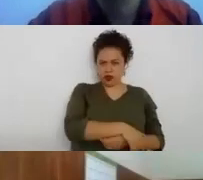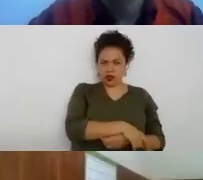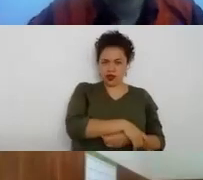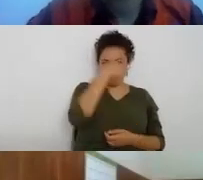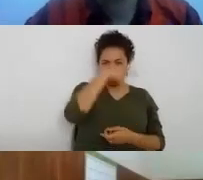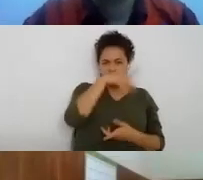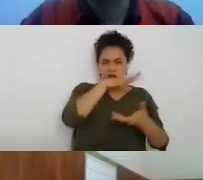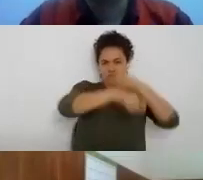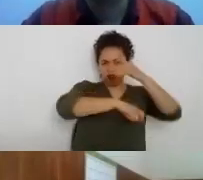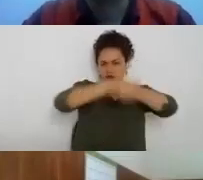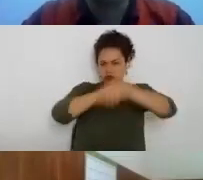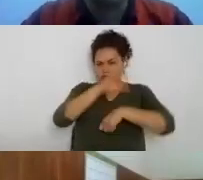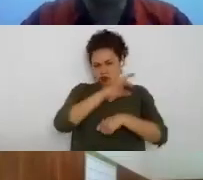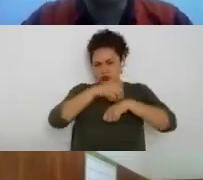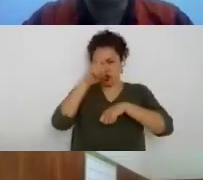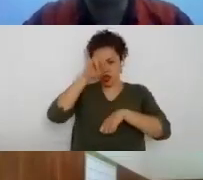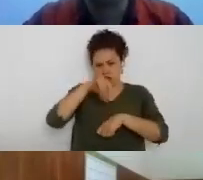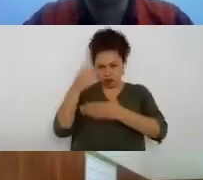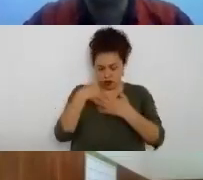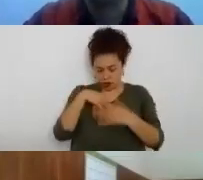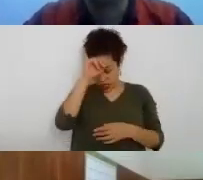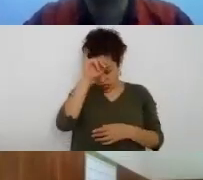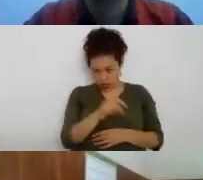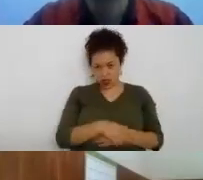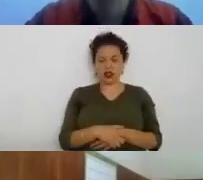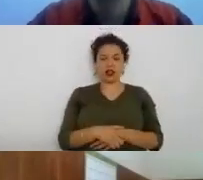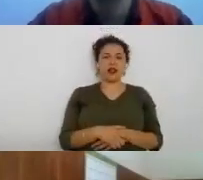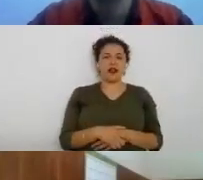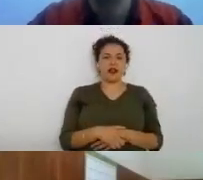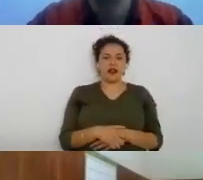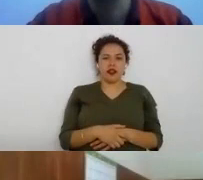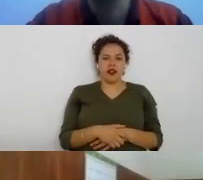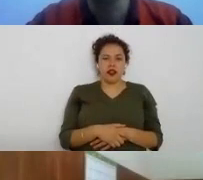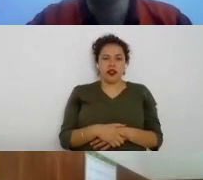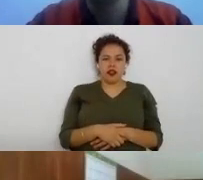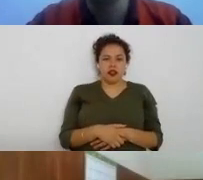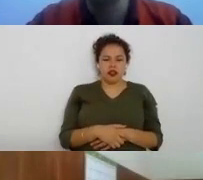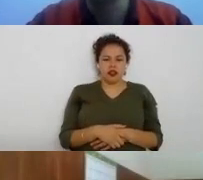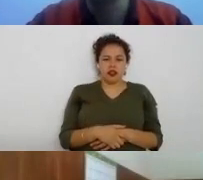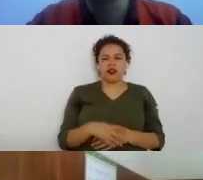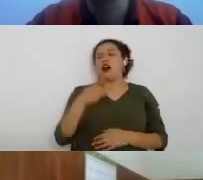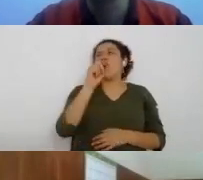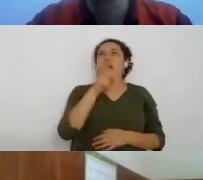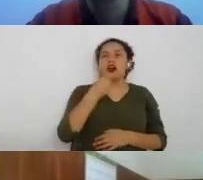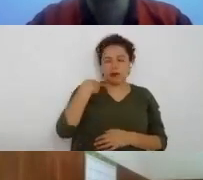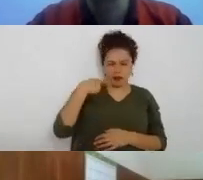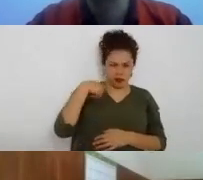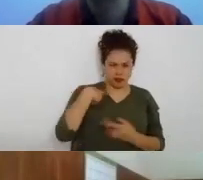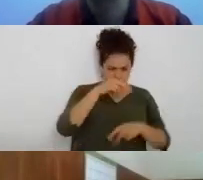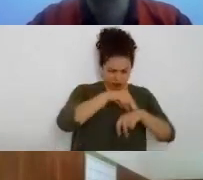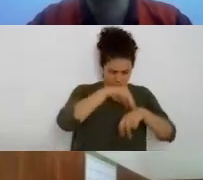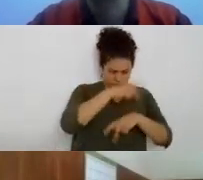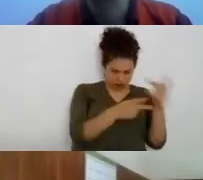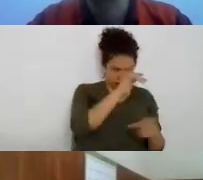vendas. Entonces sí me ayudó, pero Ok. vaya, mi pregunta es, ok, yo le pregunto al médico y si el médico me